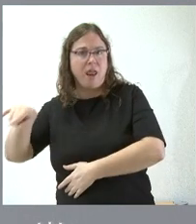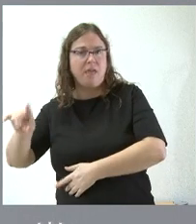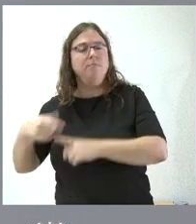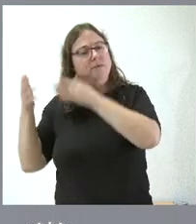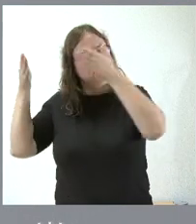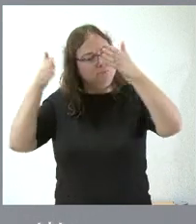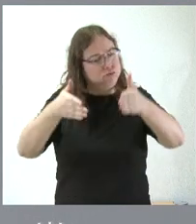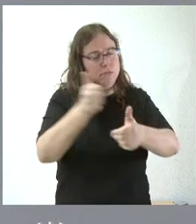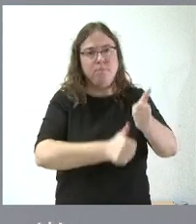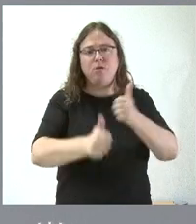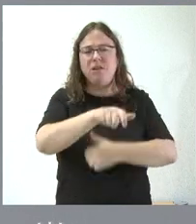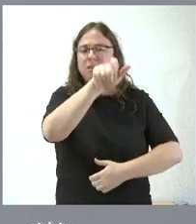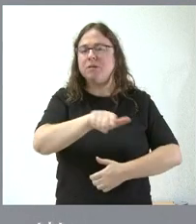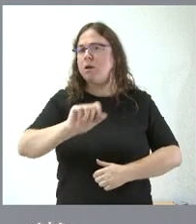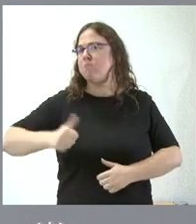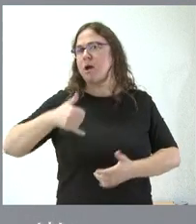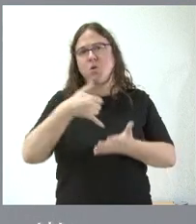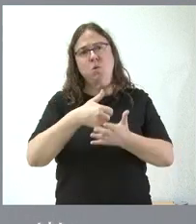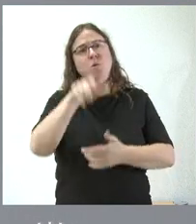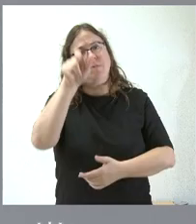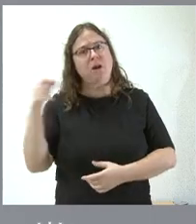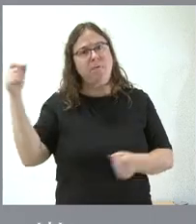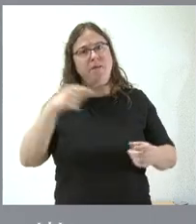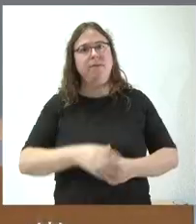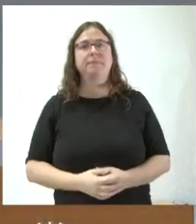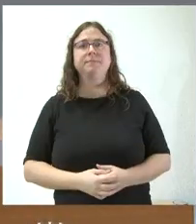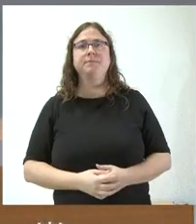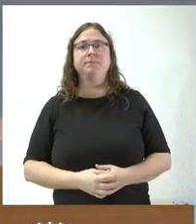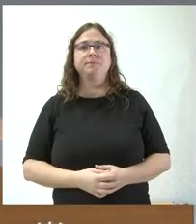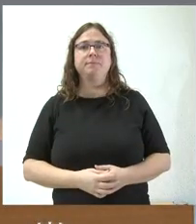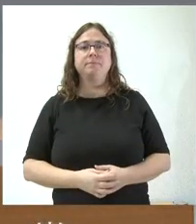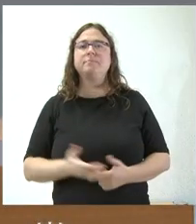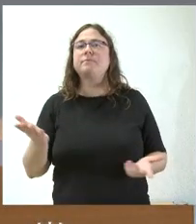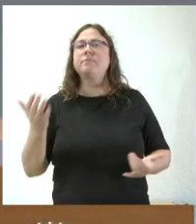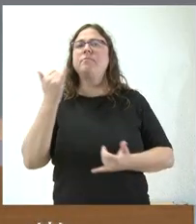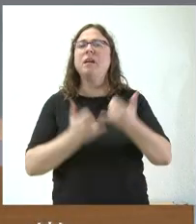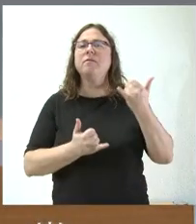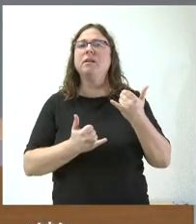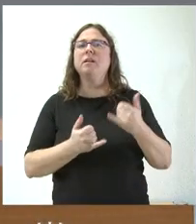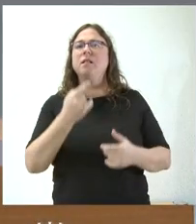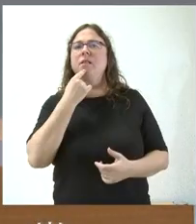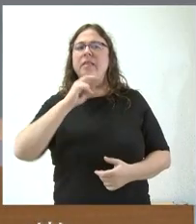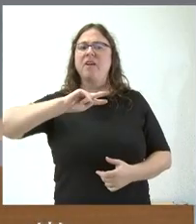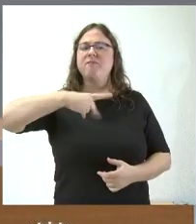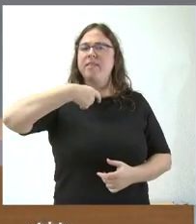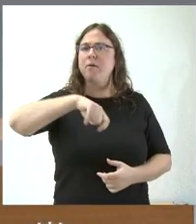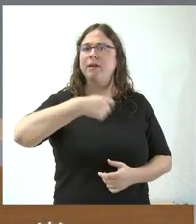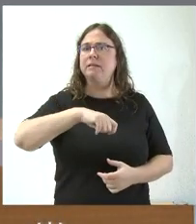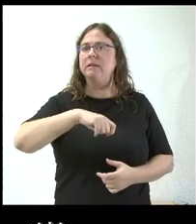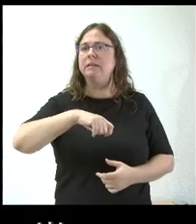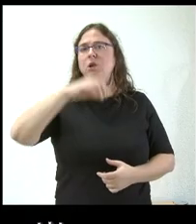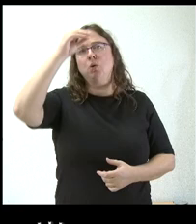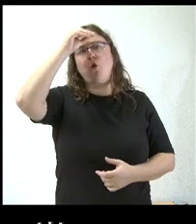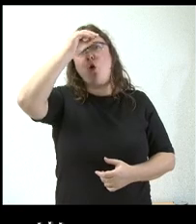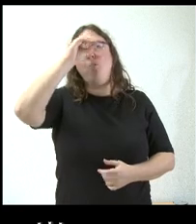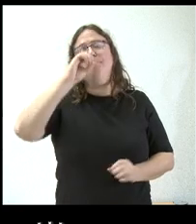la atención de la persona más vulnerable en este momento que es El inmigrante Entiendo entonces que marca las palabras del vicepresidente como